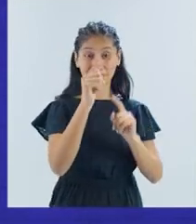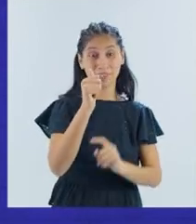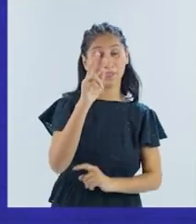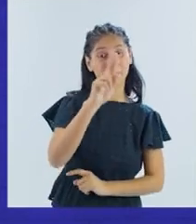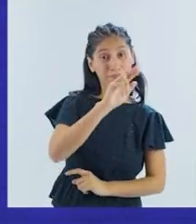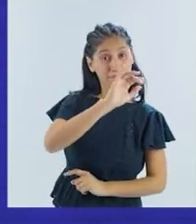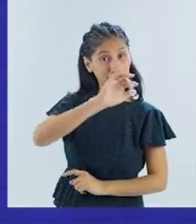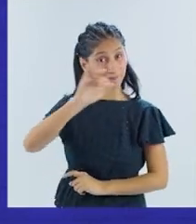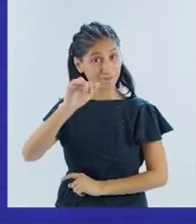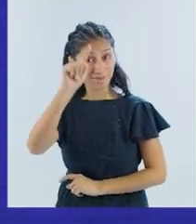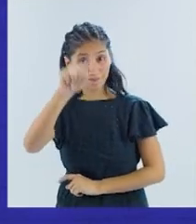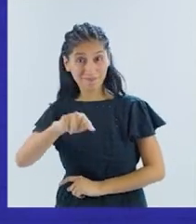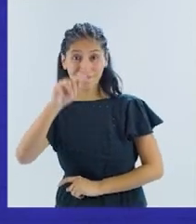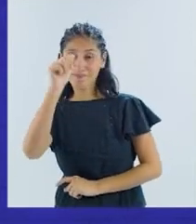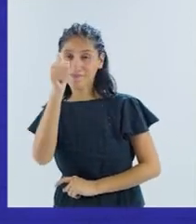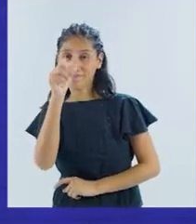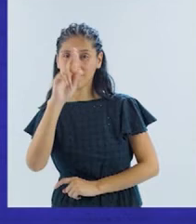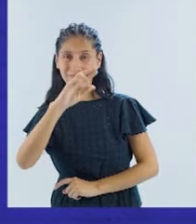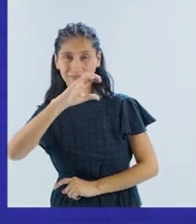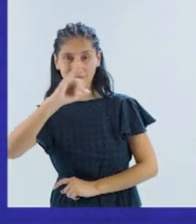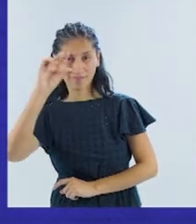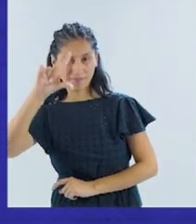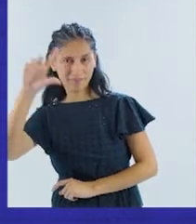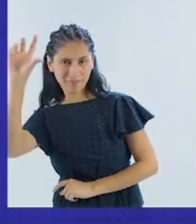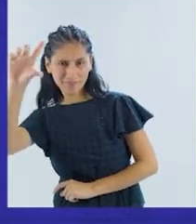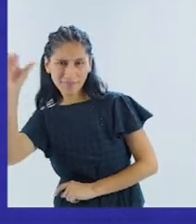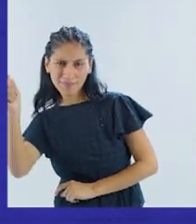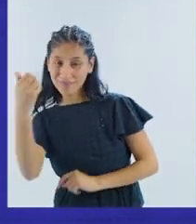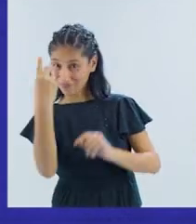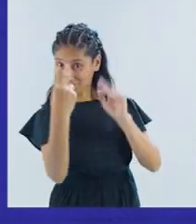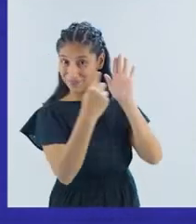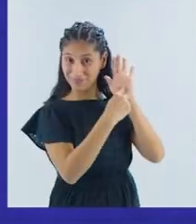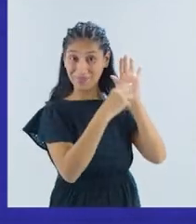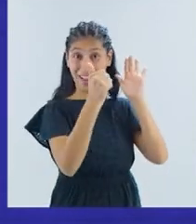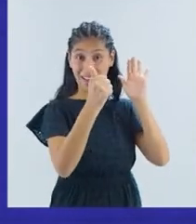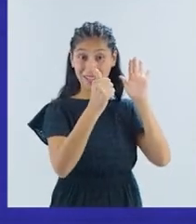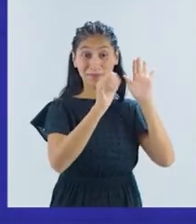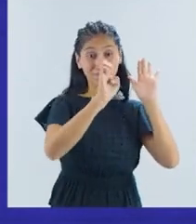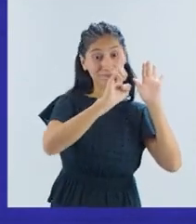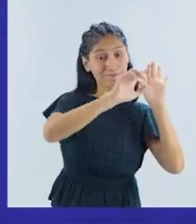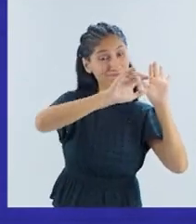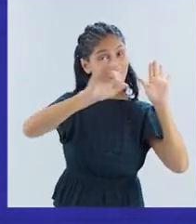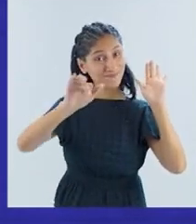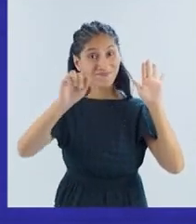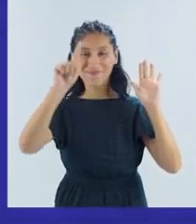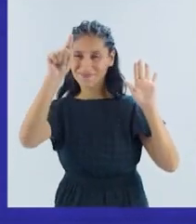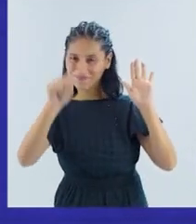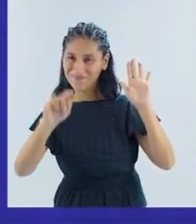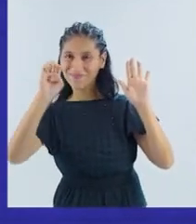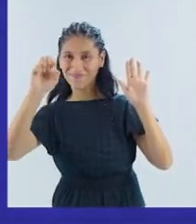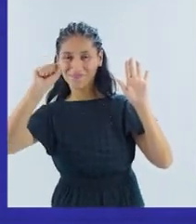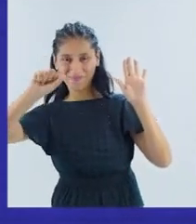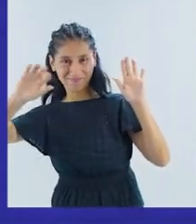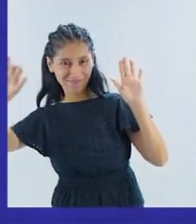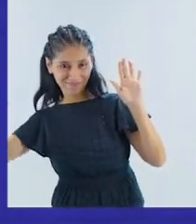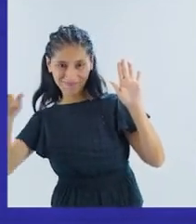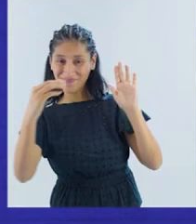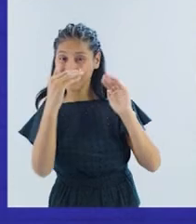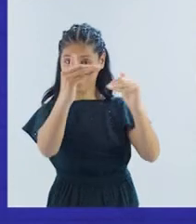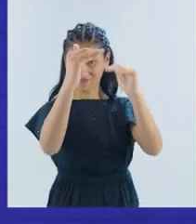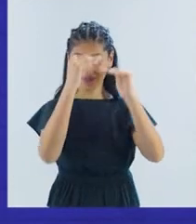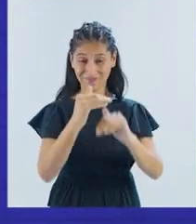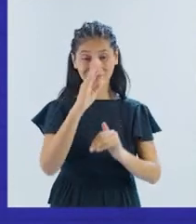arcilla. A. Escultor, estatua. B. Hombre,